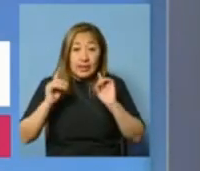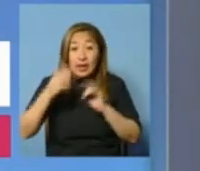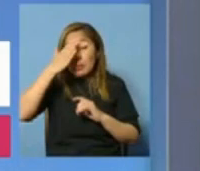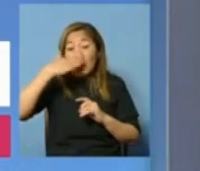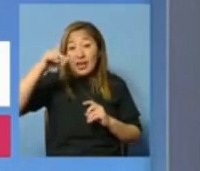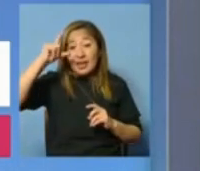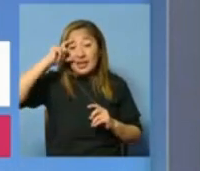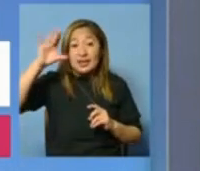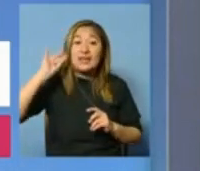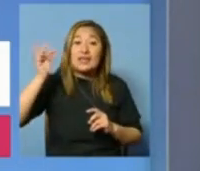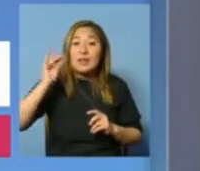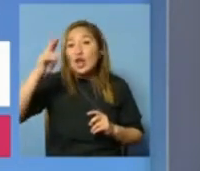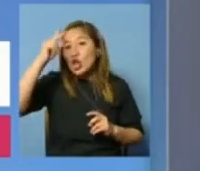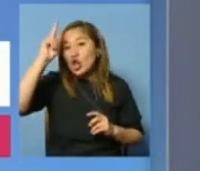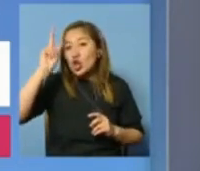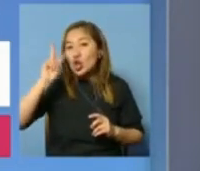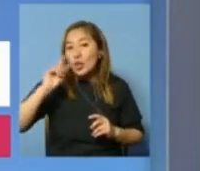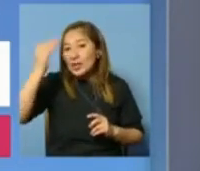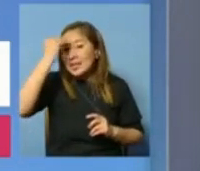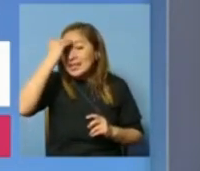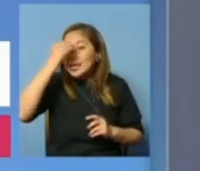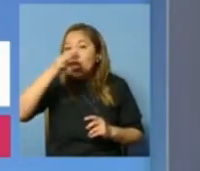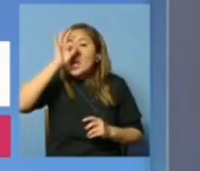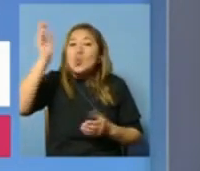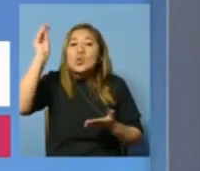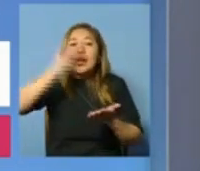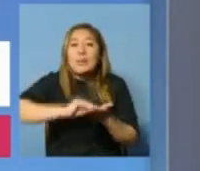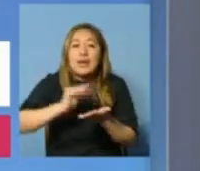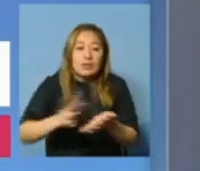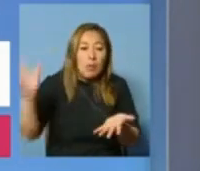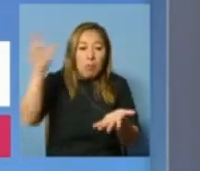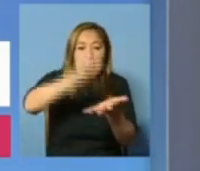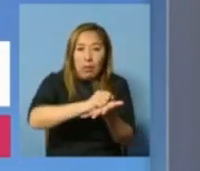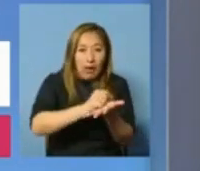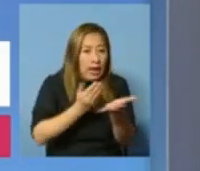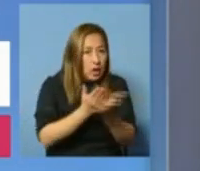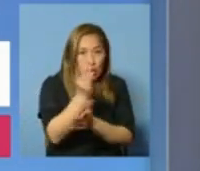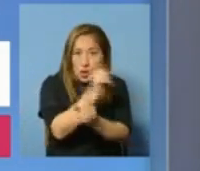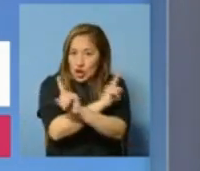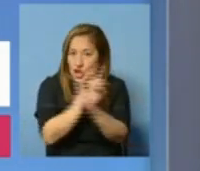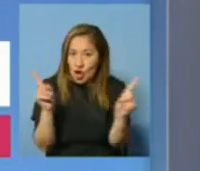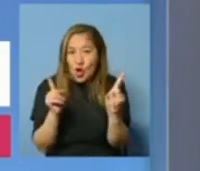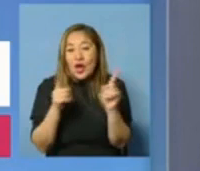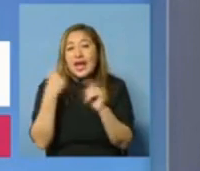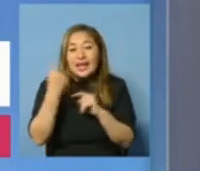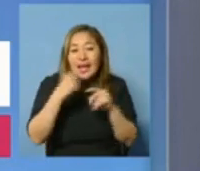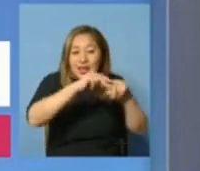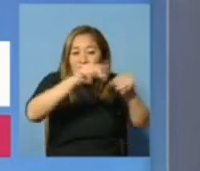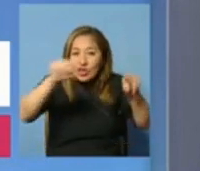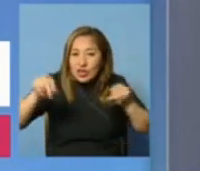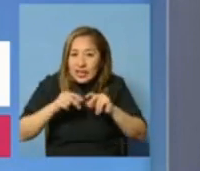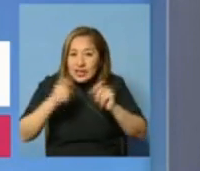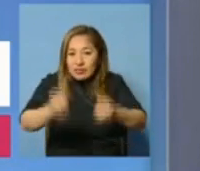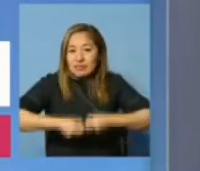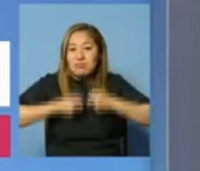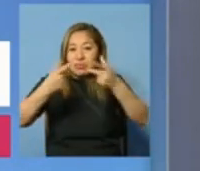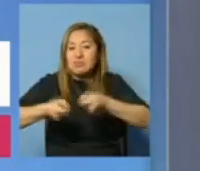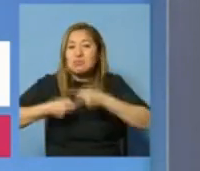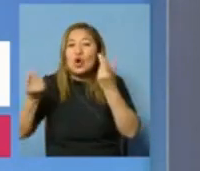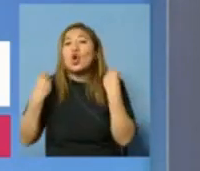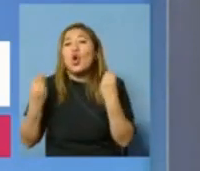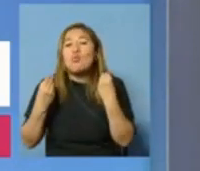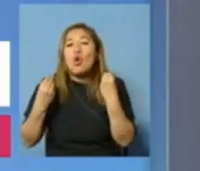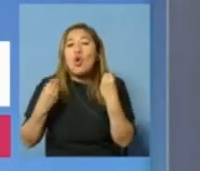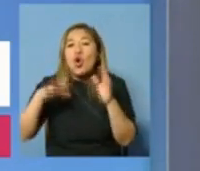del 10 de diciembre de 2015, nunca más aquellos que usurparon se quedaron en los lotes. cada lote que hemos entregado lo hicimos a través de